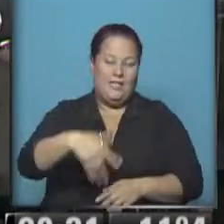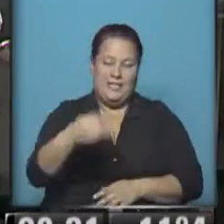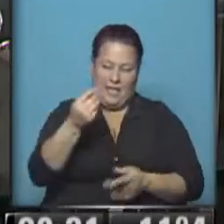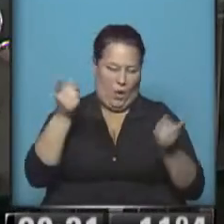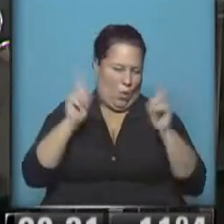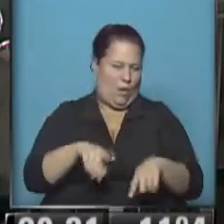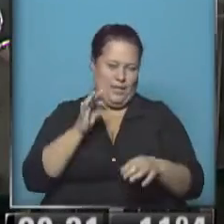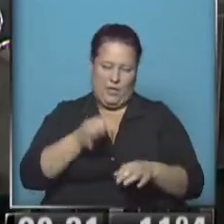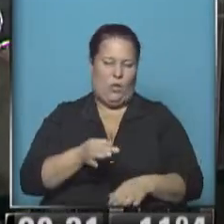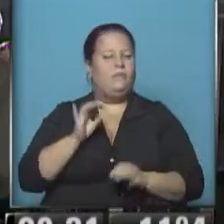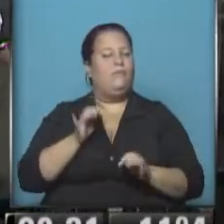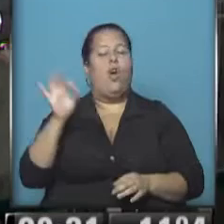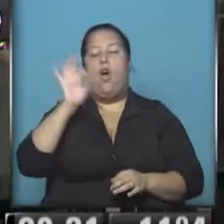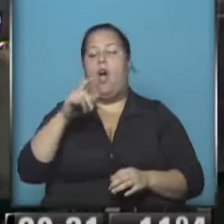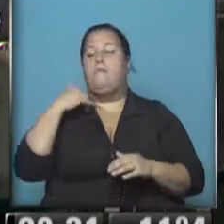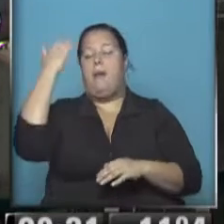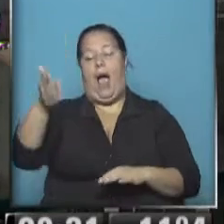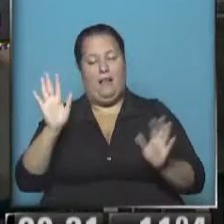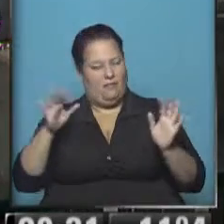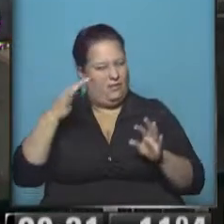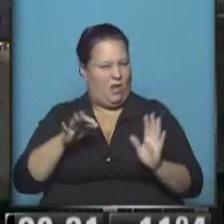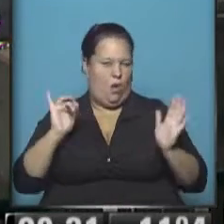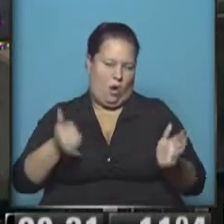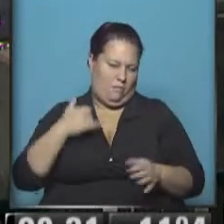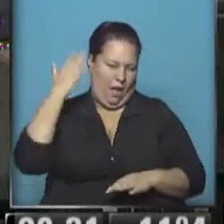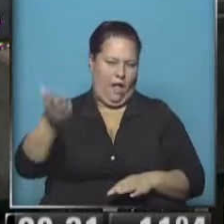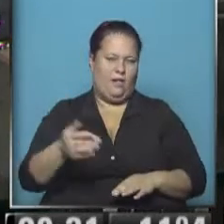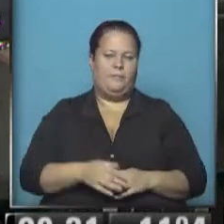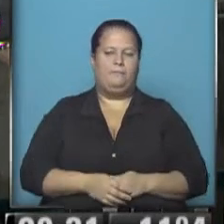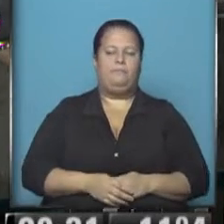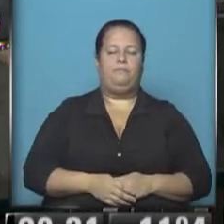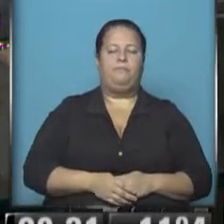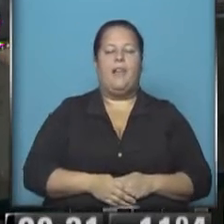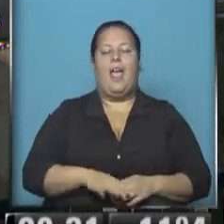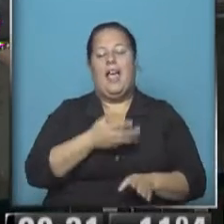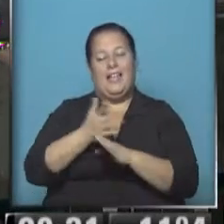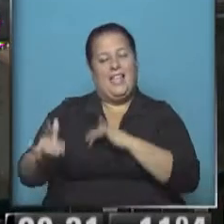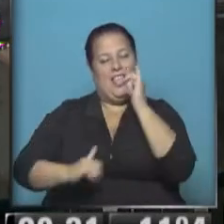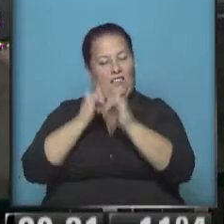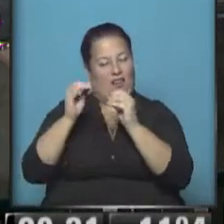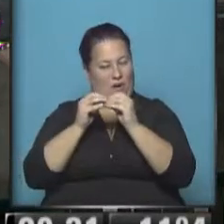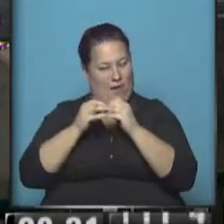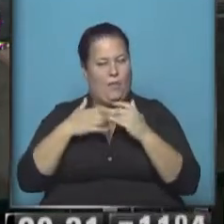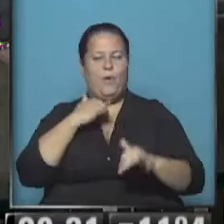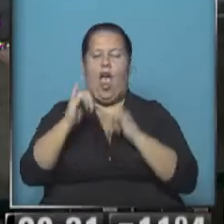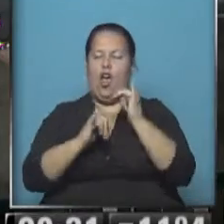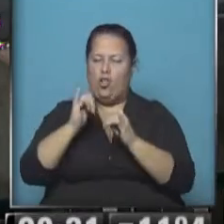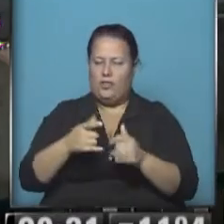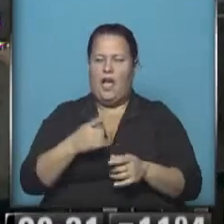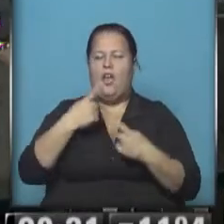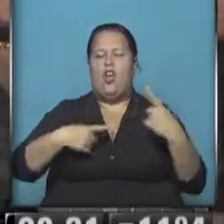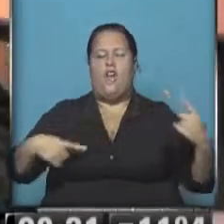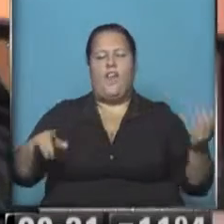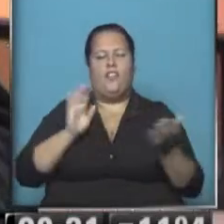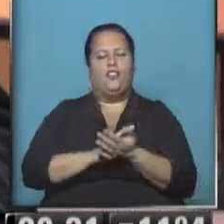estado según aseguró si no se supera antes de dar paso al informe a nuestros compañeros les quiero comentar que hay un par de